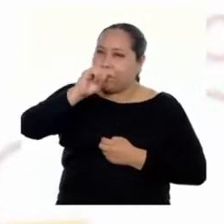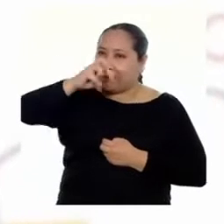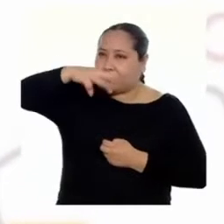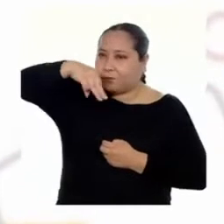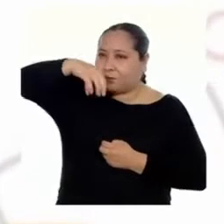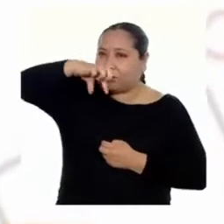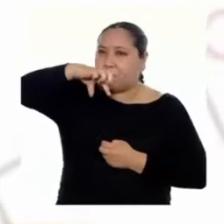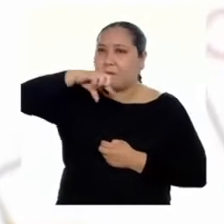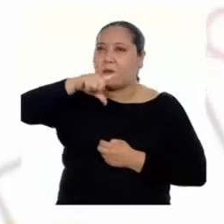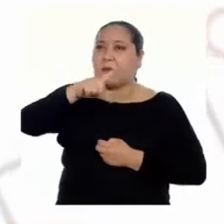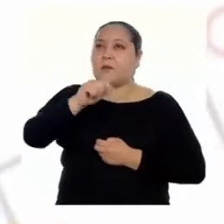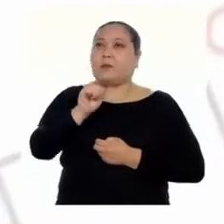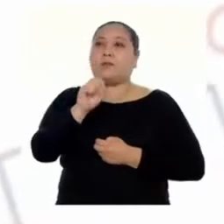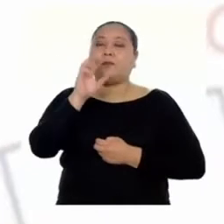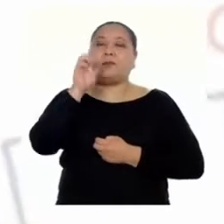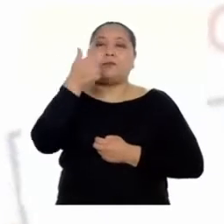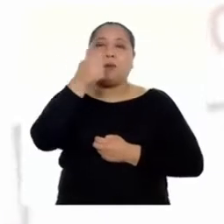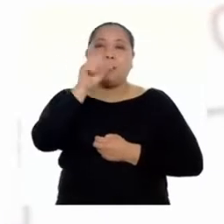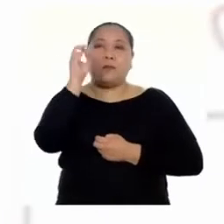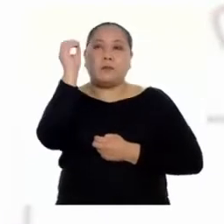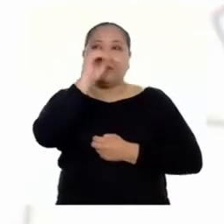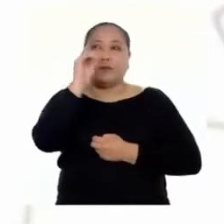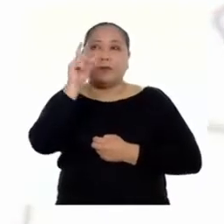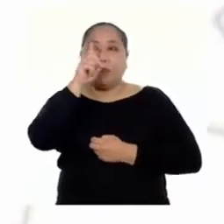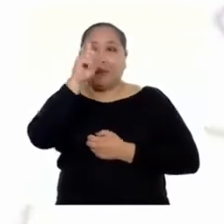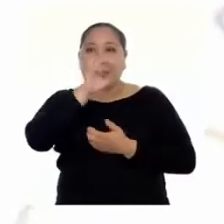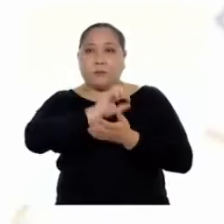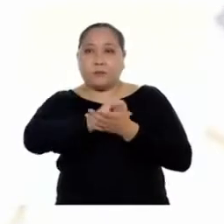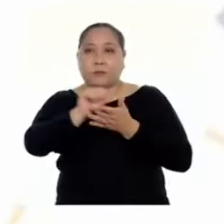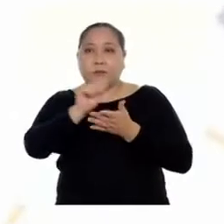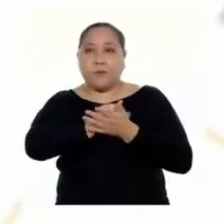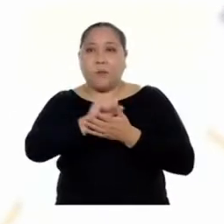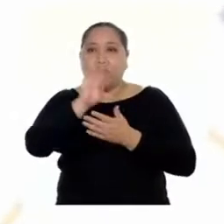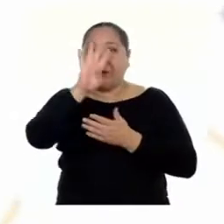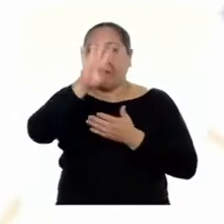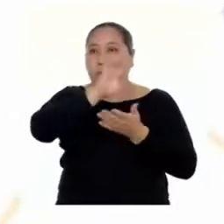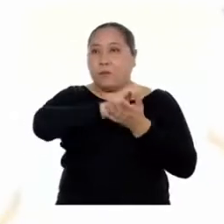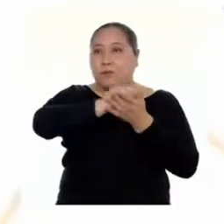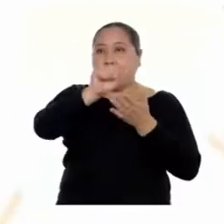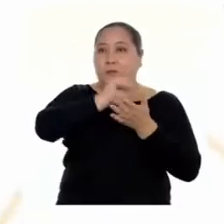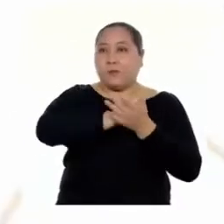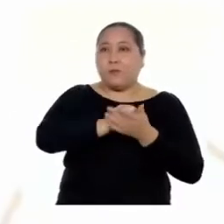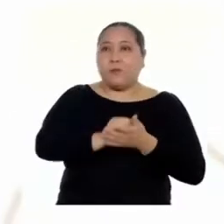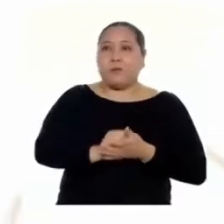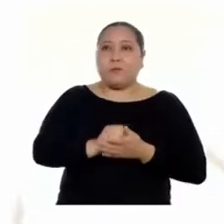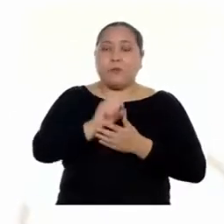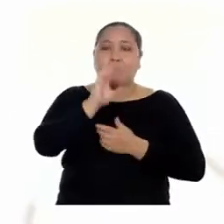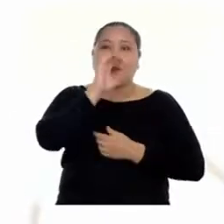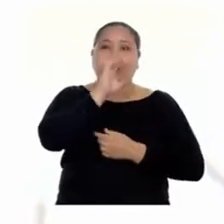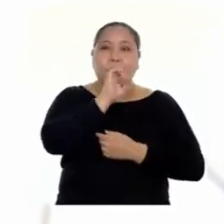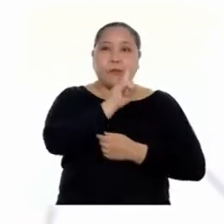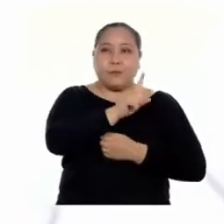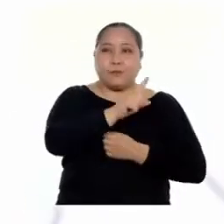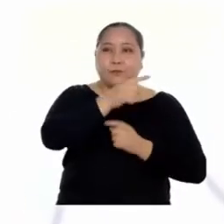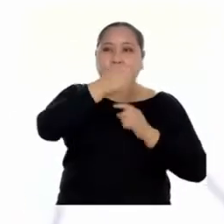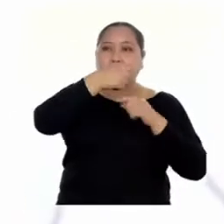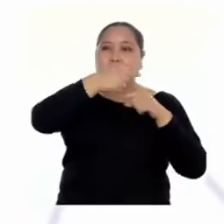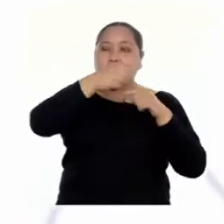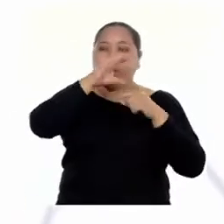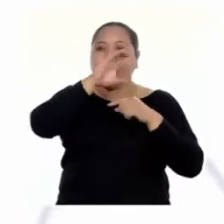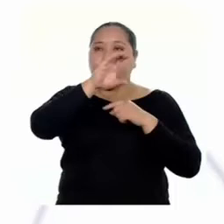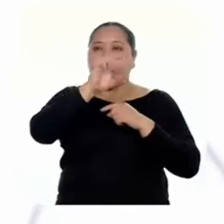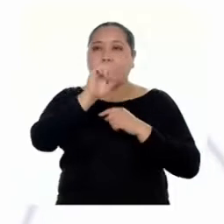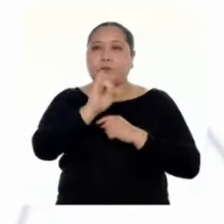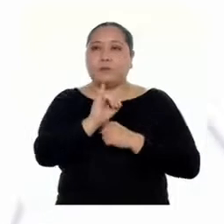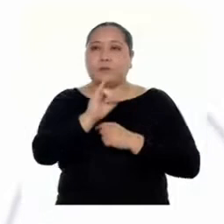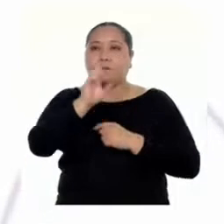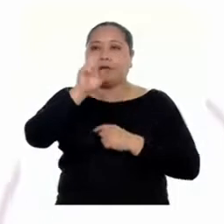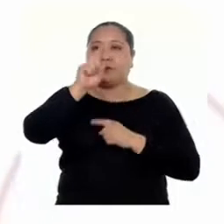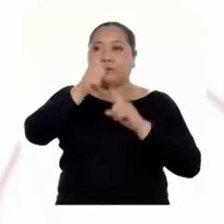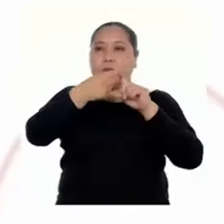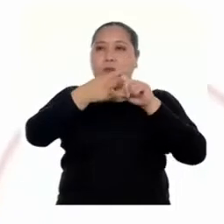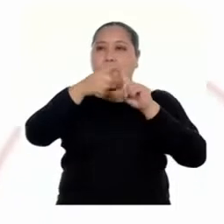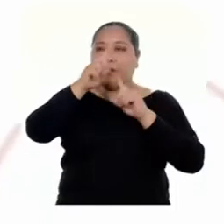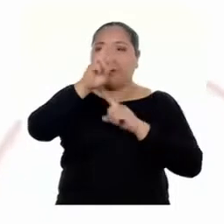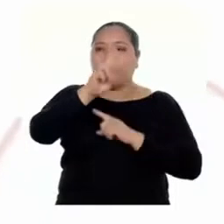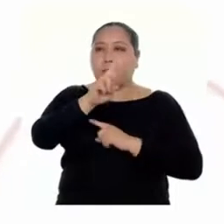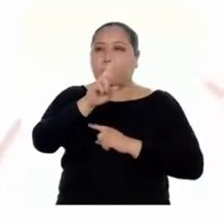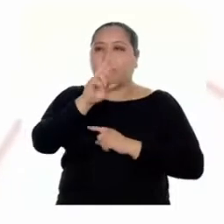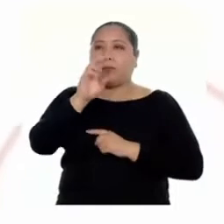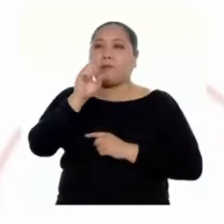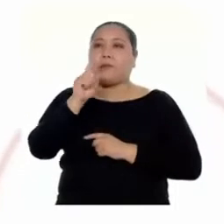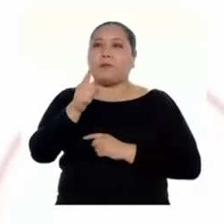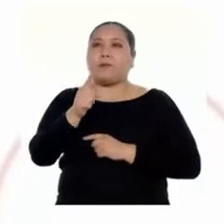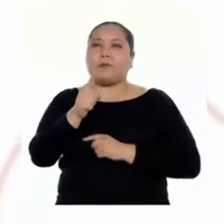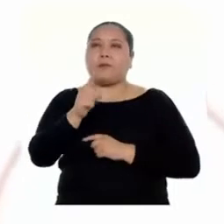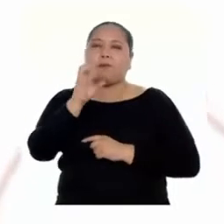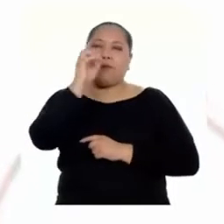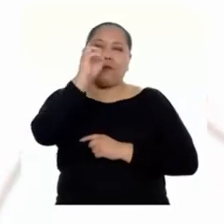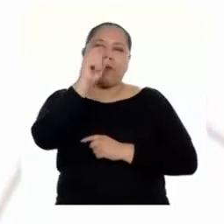mensual por 4 meses. Lo que tendríamos que hacer es multiplicar el capital inicial por la tasa de interés mensual del 10% o 0,1